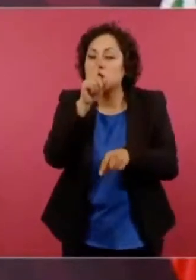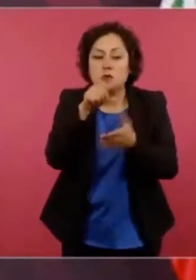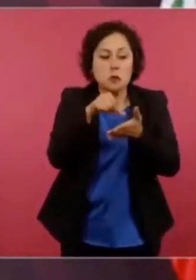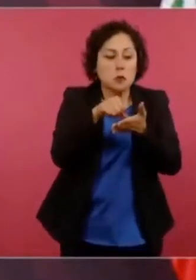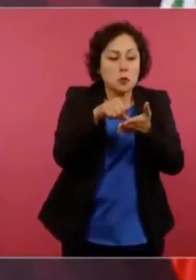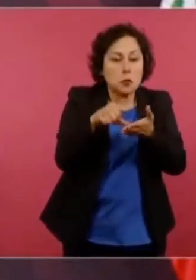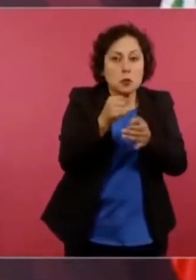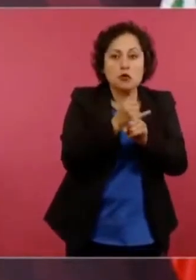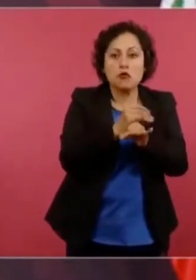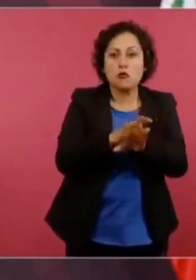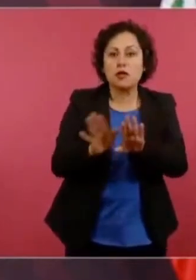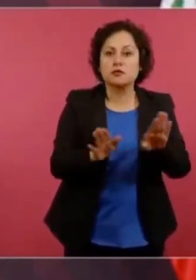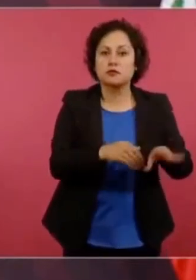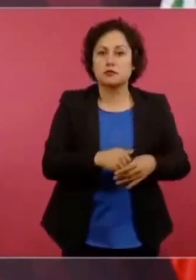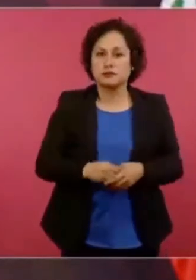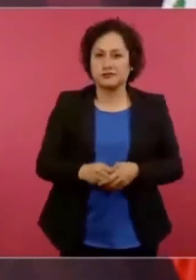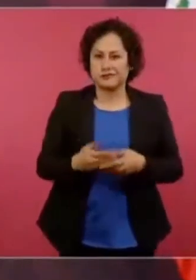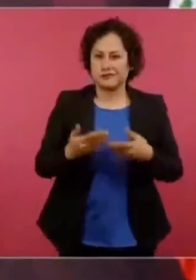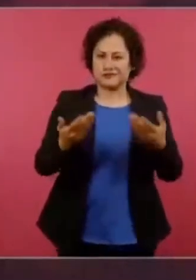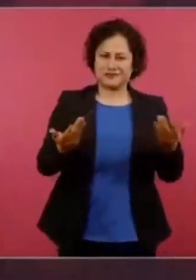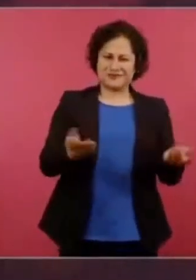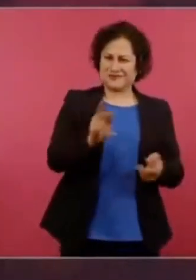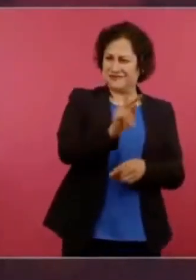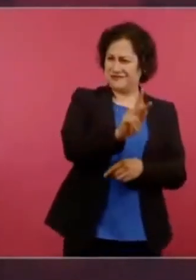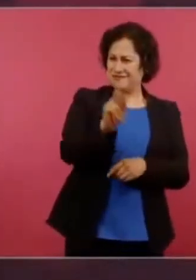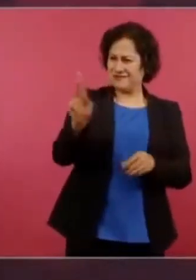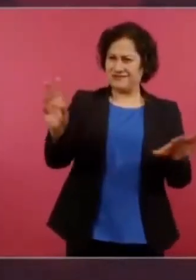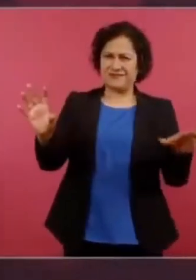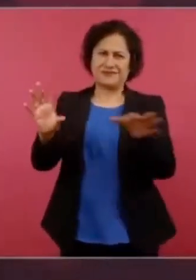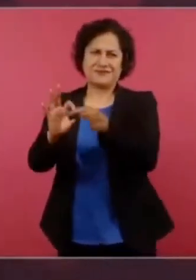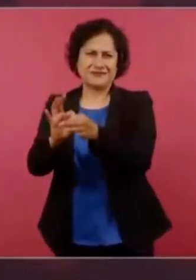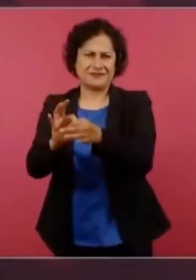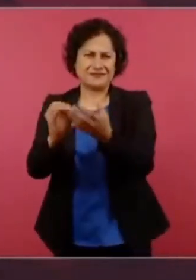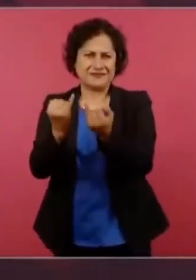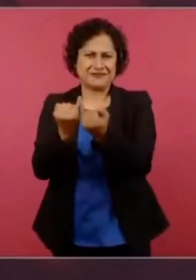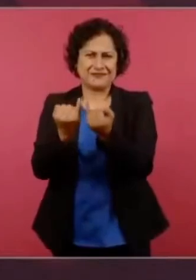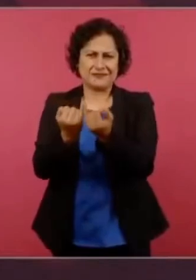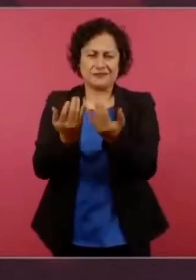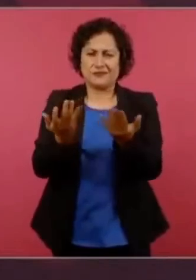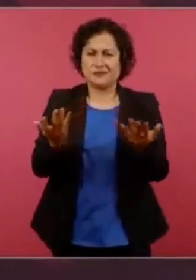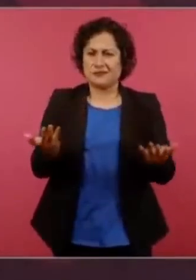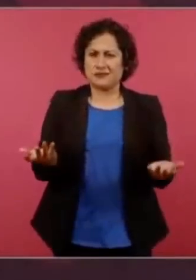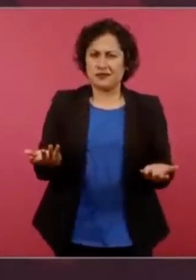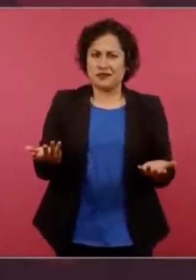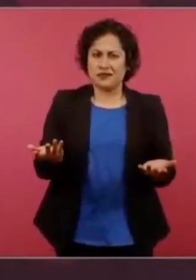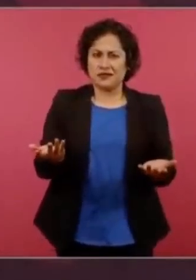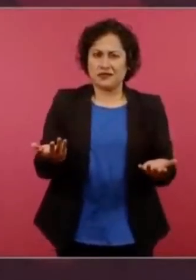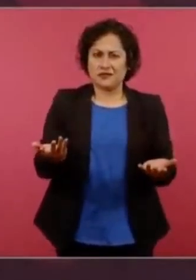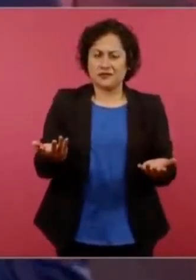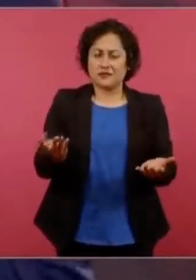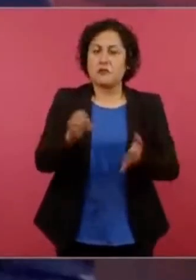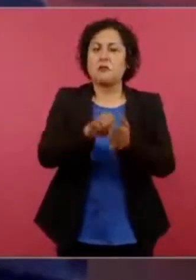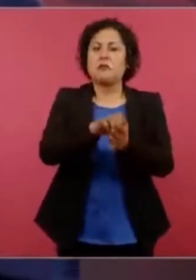Cuando si se trata de un acto de corrupción,